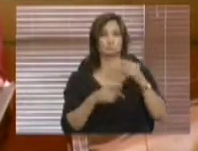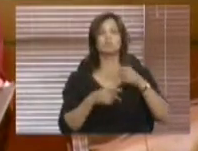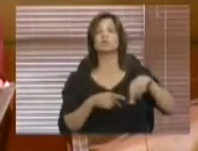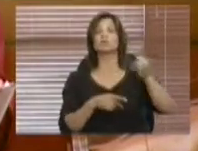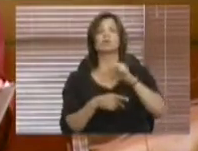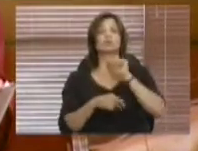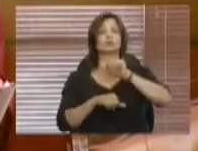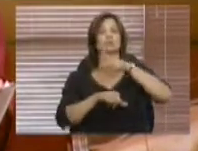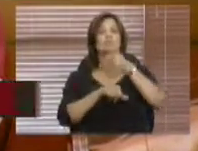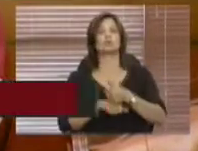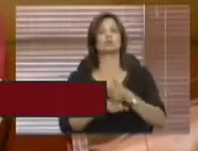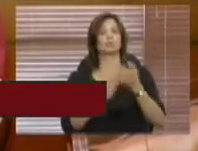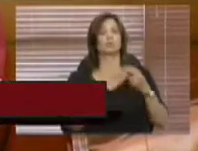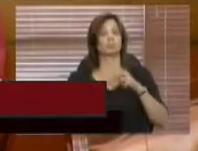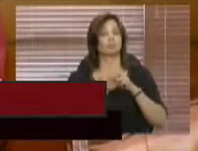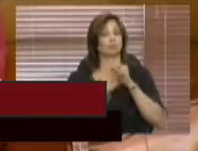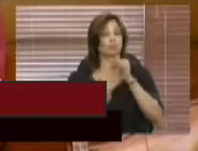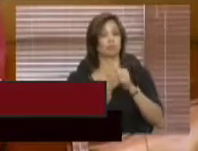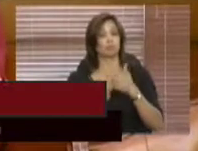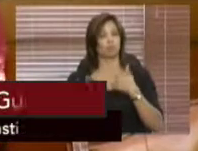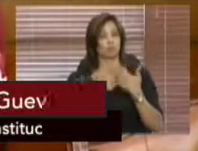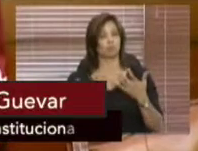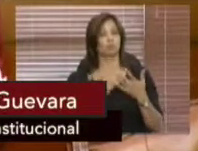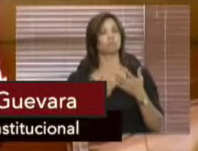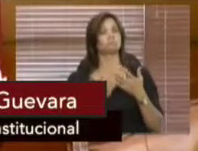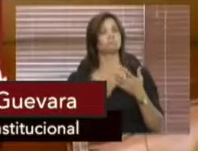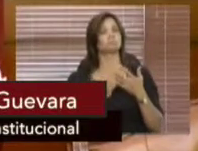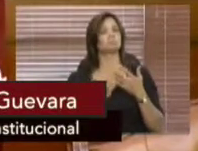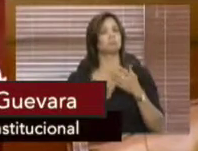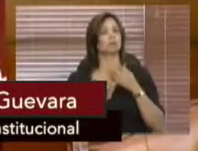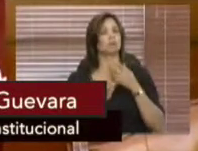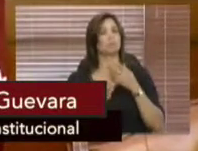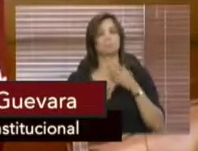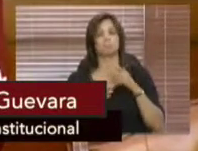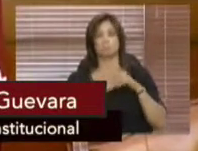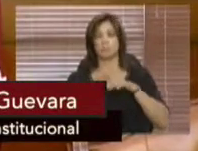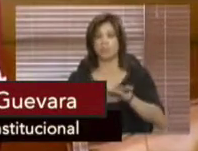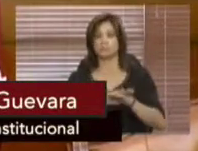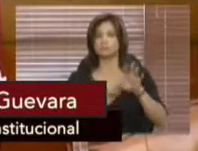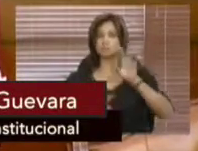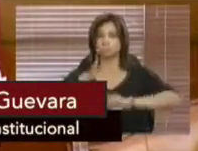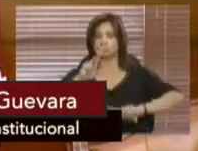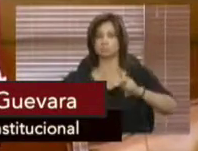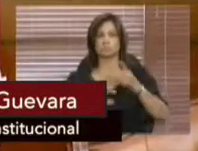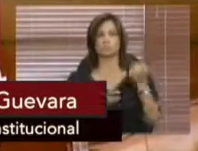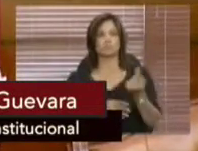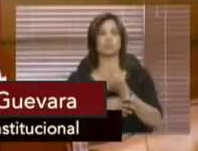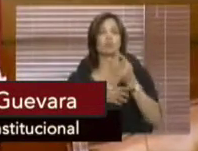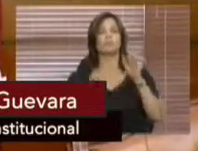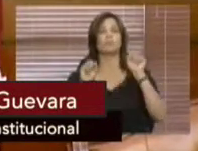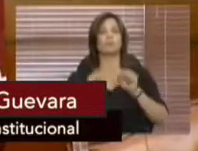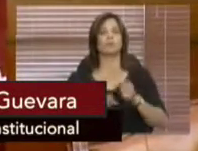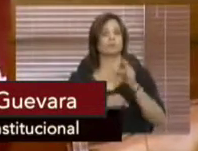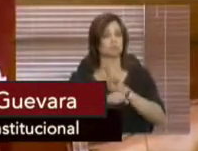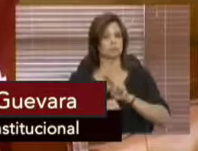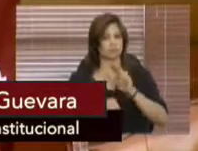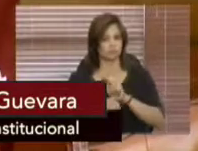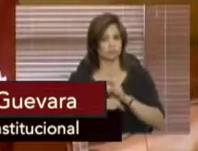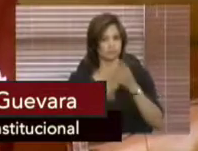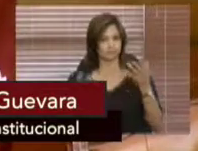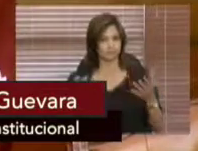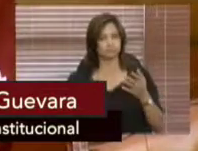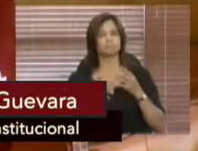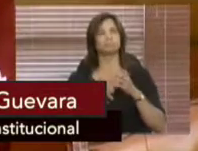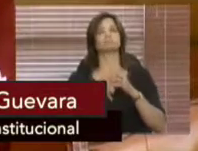aquellas impuestas por delitos no culposos o involuntarios, no serán de acceso al público y solo podrán ser utilizadas para